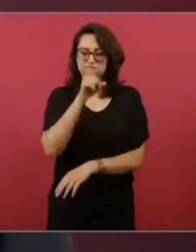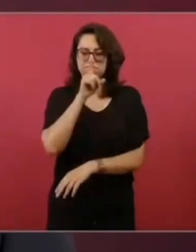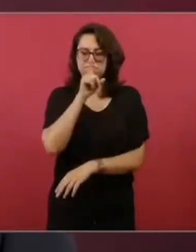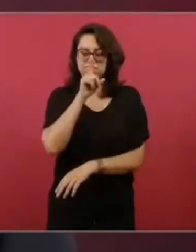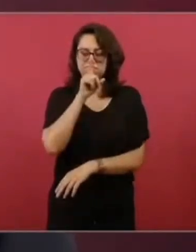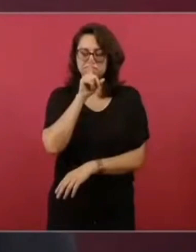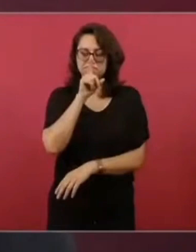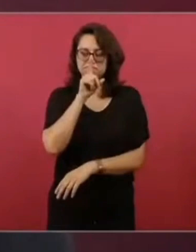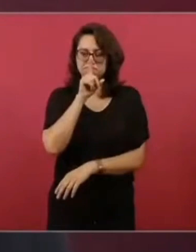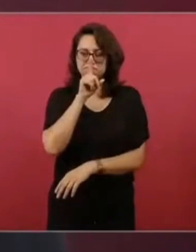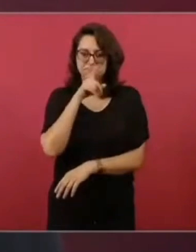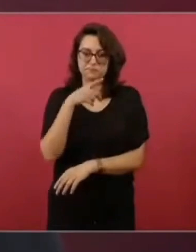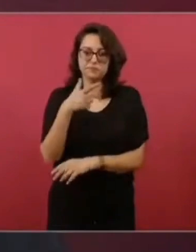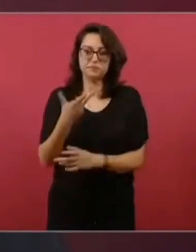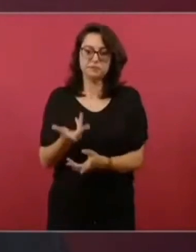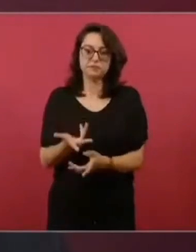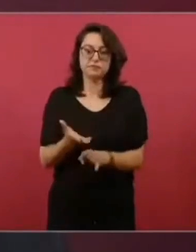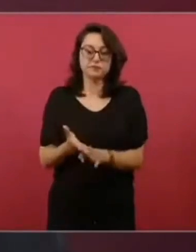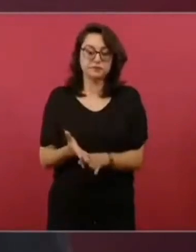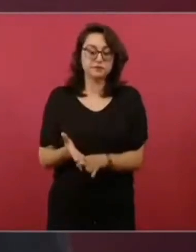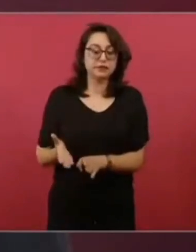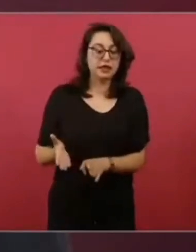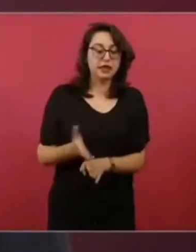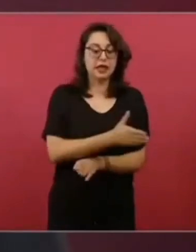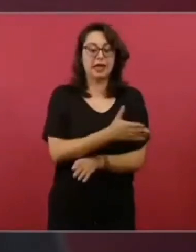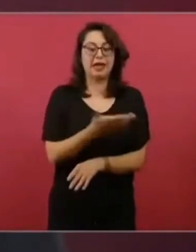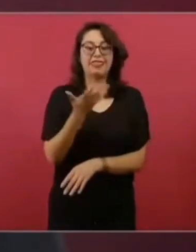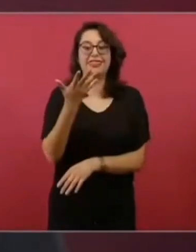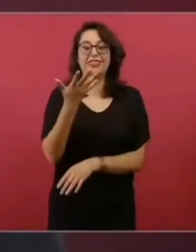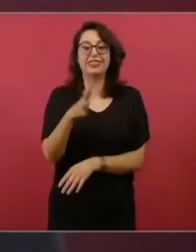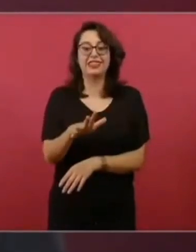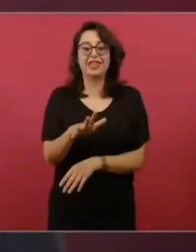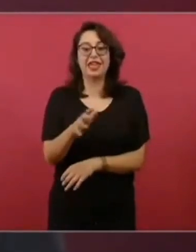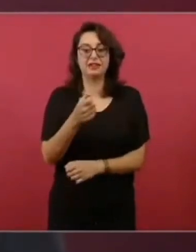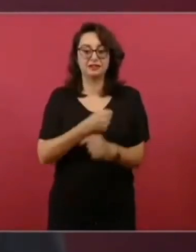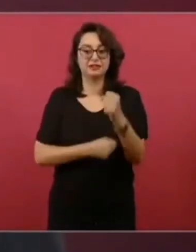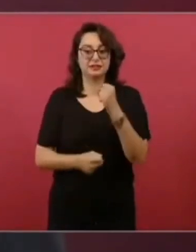hay testimonios de hace 10 años,